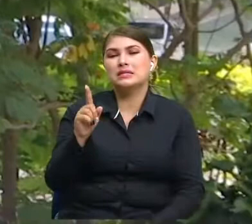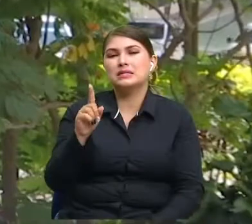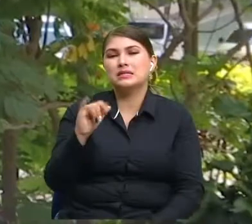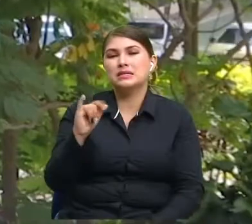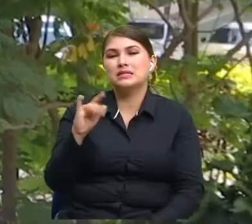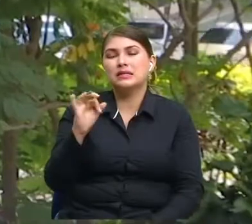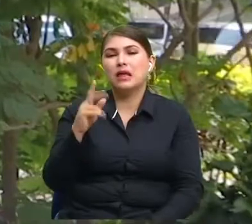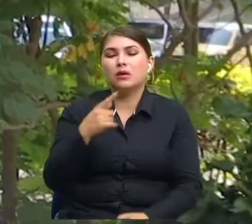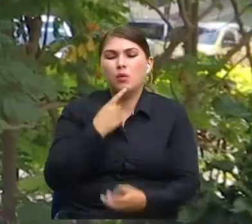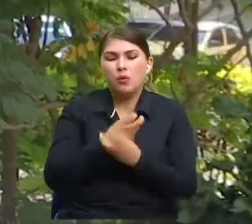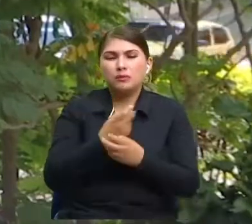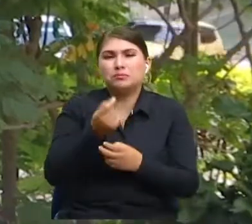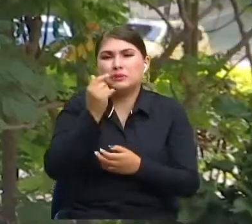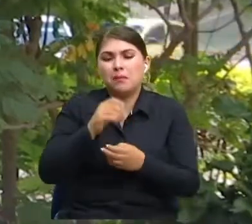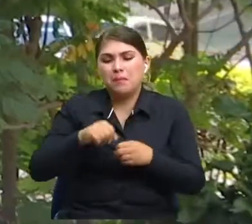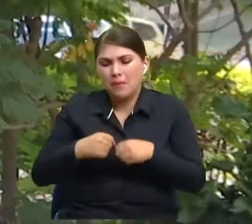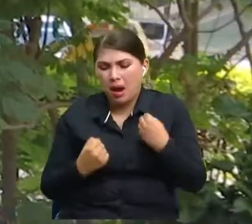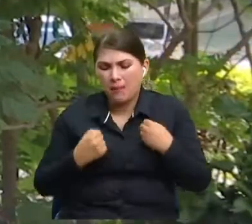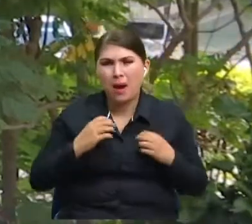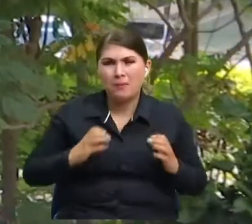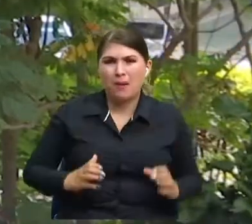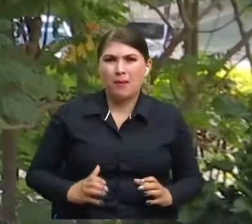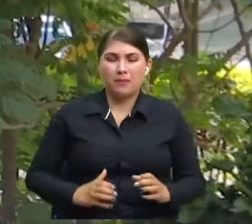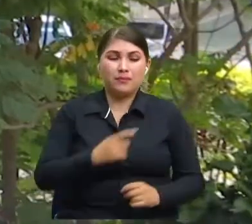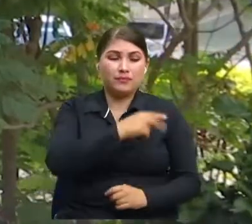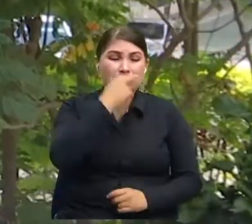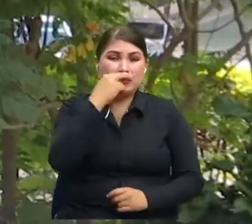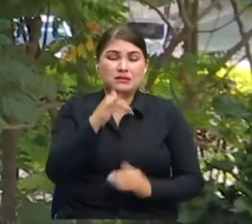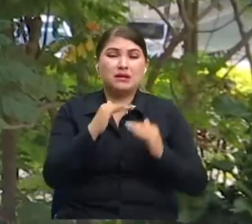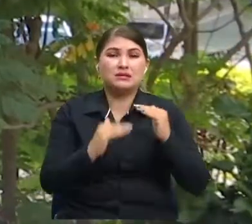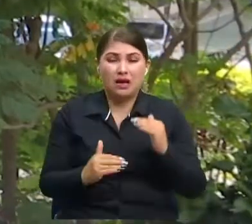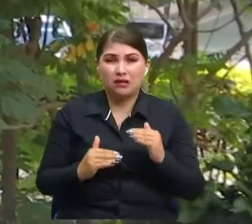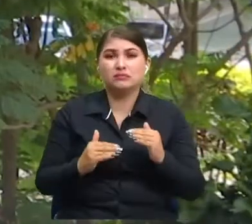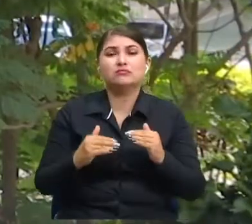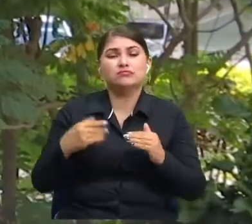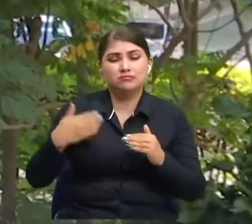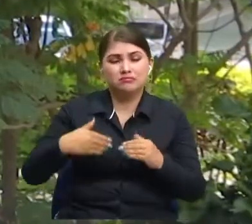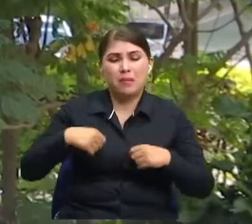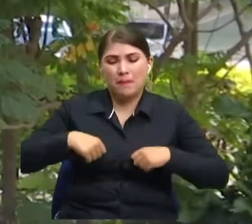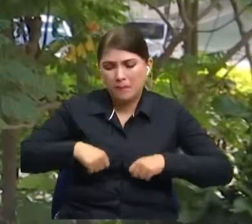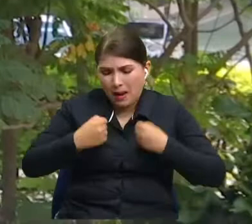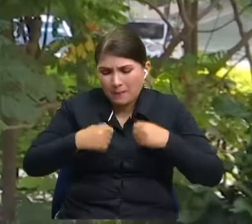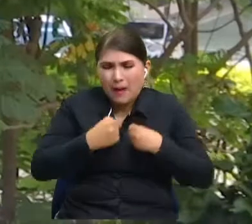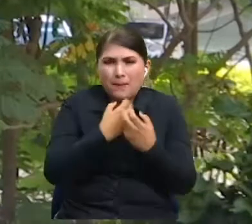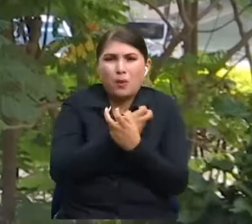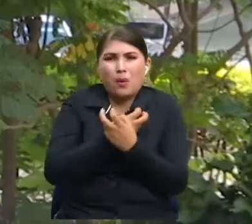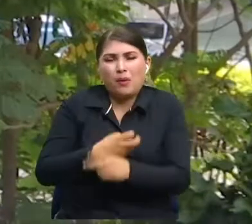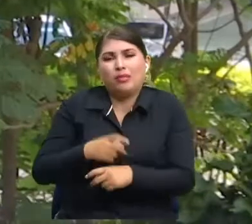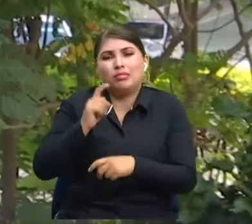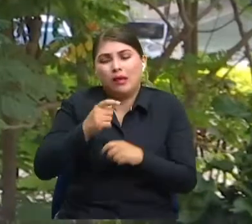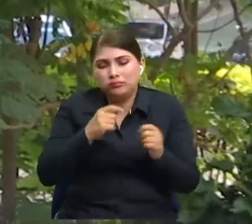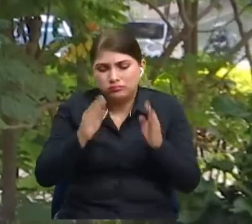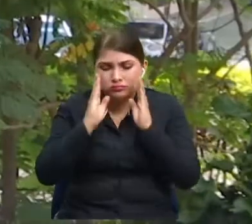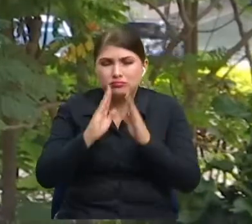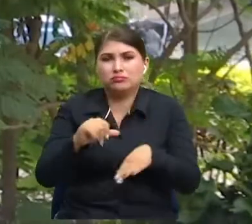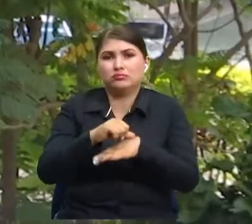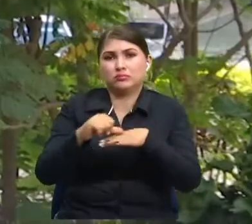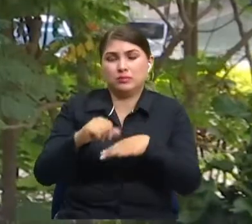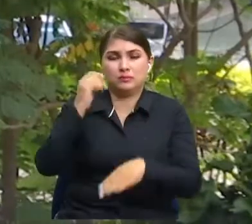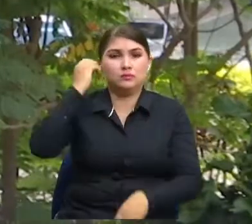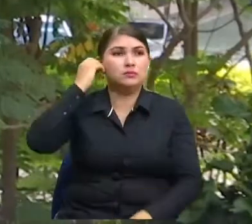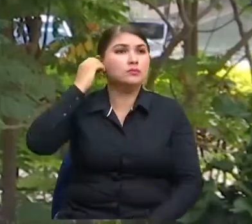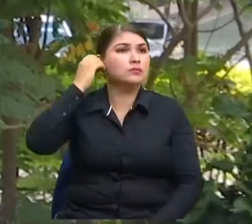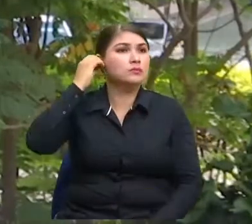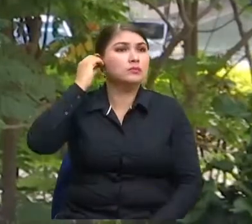fracturen con facilidad. Pues esta menor, en tan corta edad, ya ha sufrido múltiples fracturas y ha tenido que ser intervenida